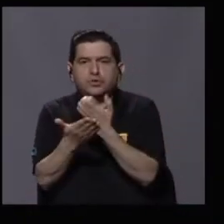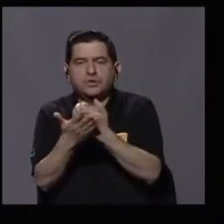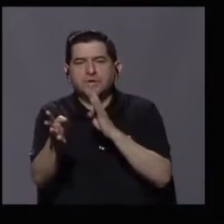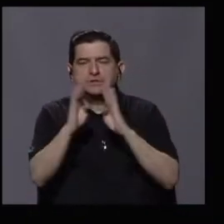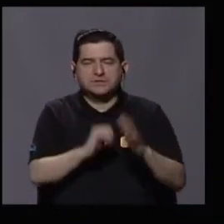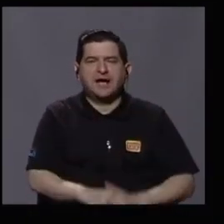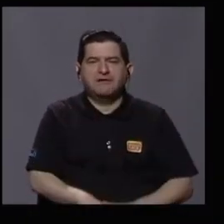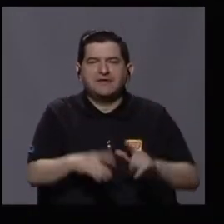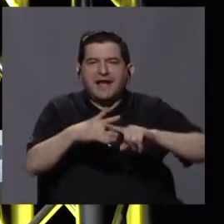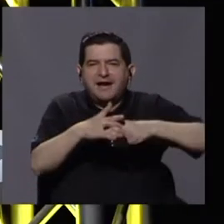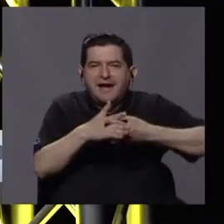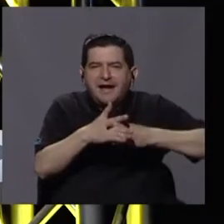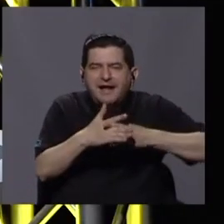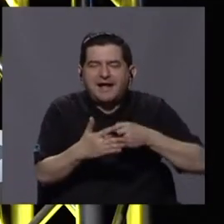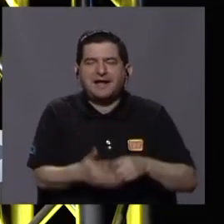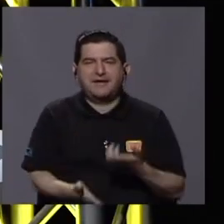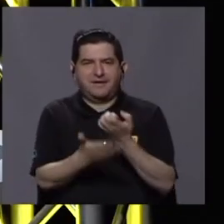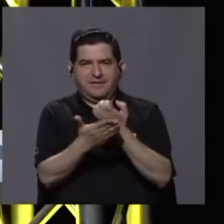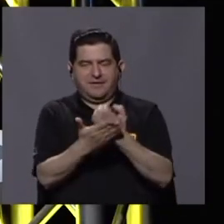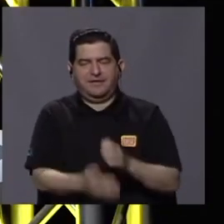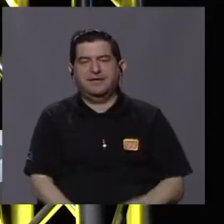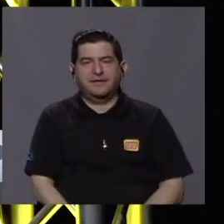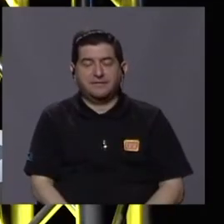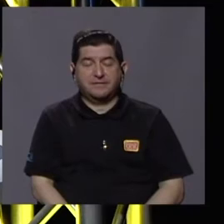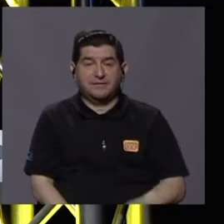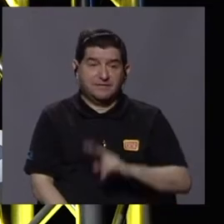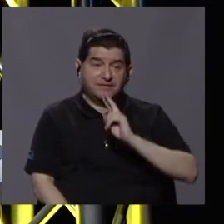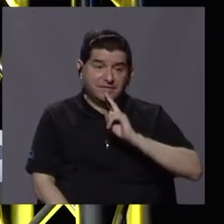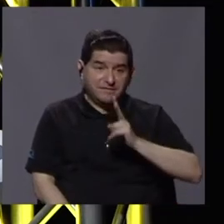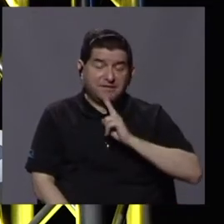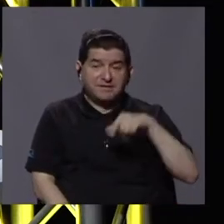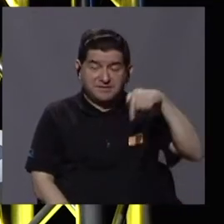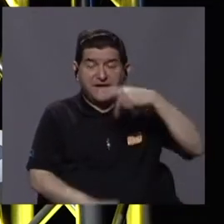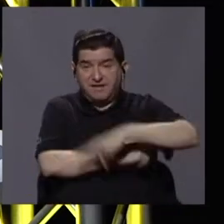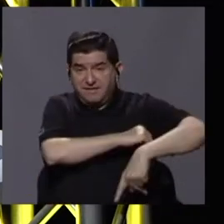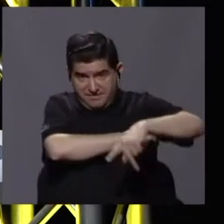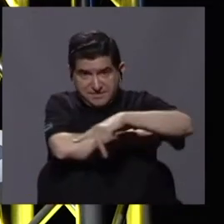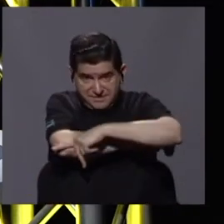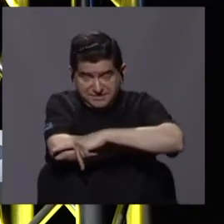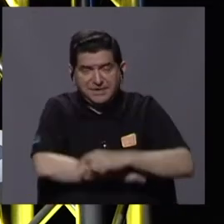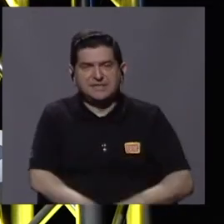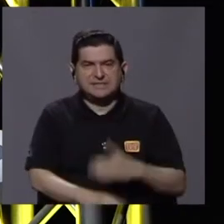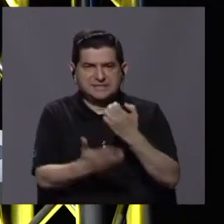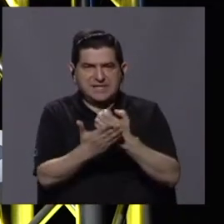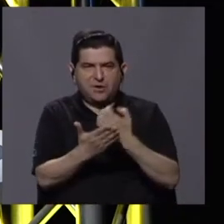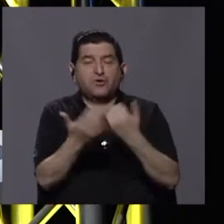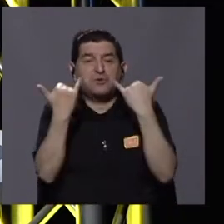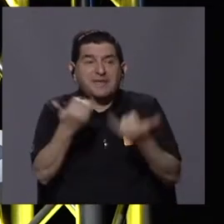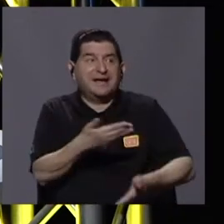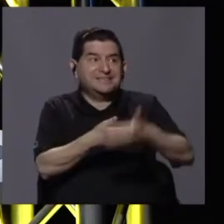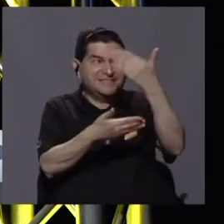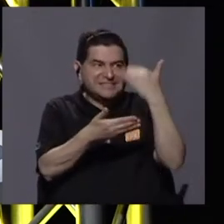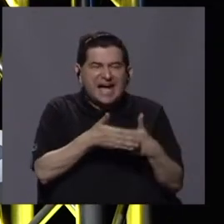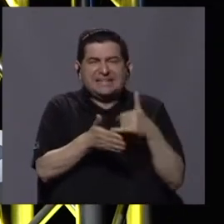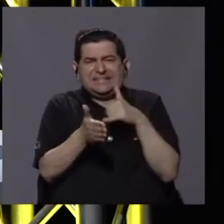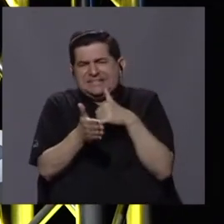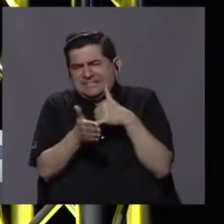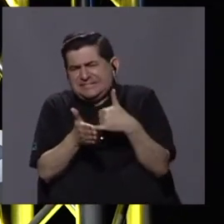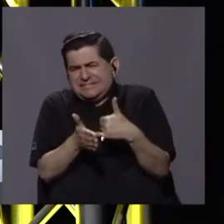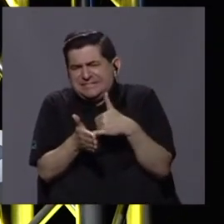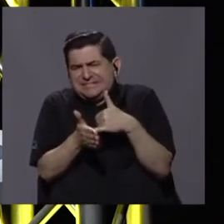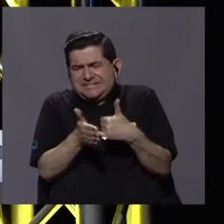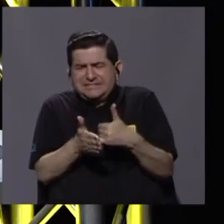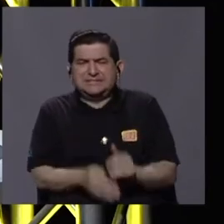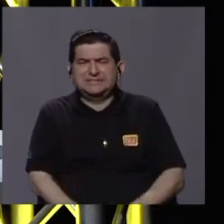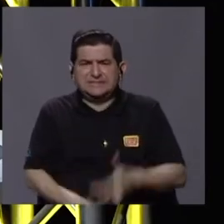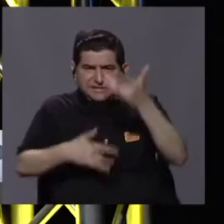de restaurar la economía lo viene acierto en julio y al menos en nuestro país es que la economía ya venía debilitándose la